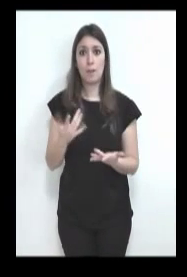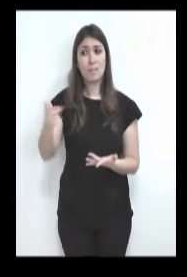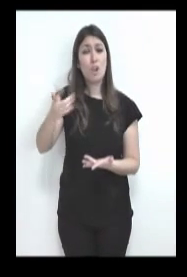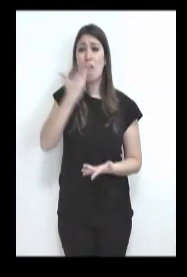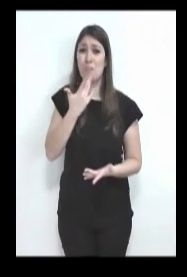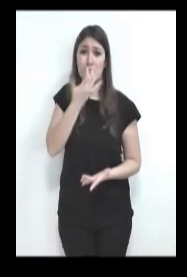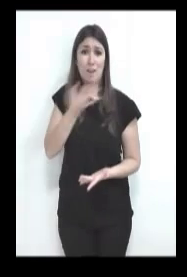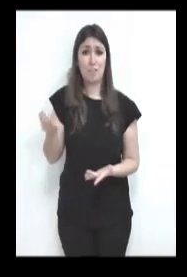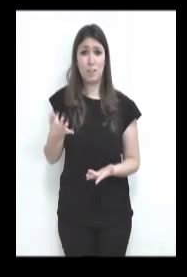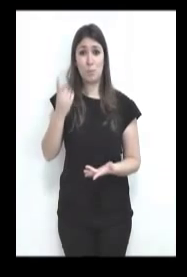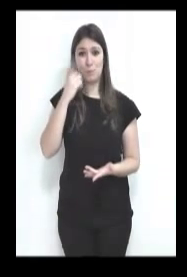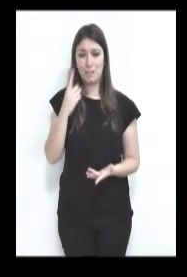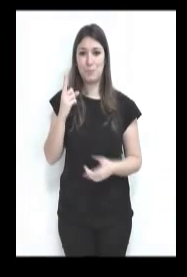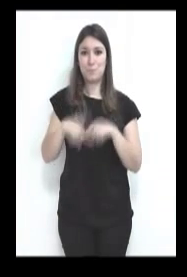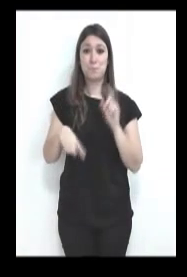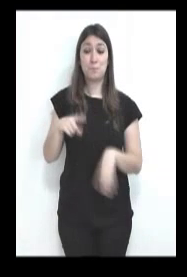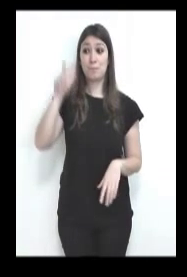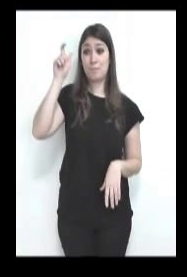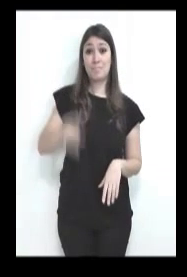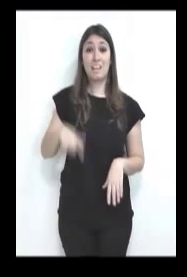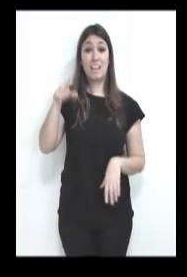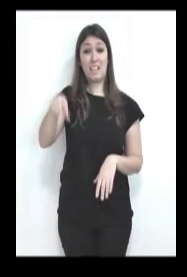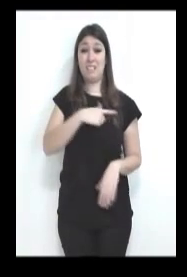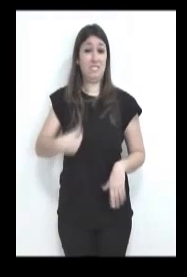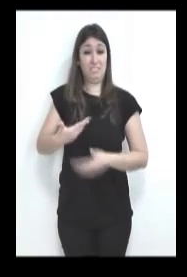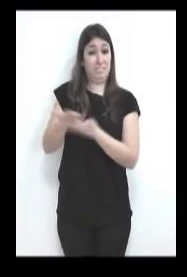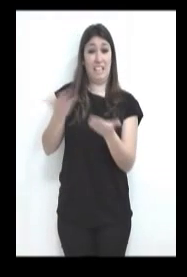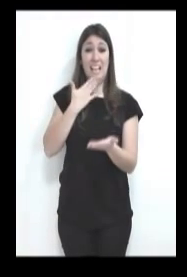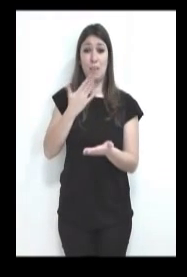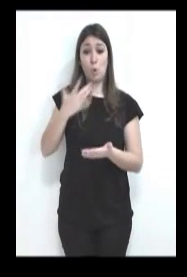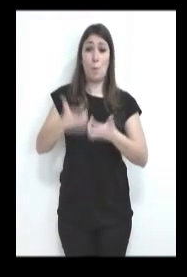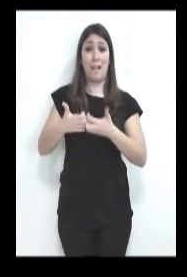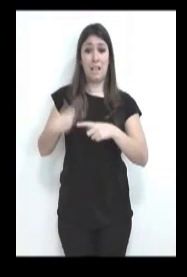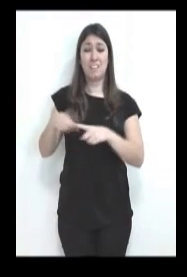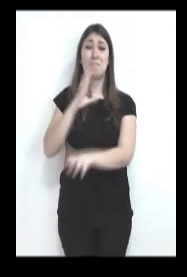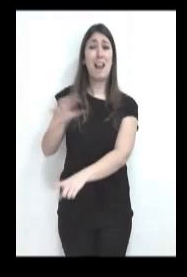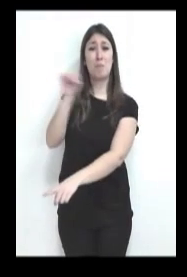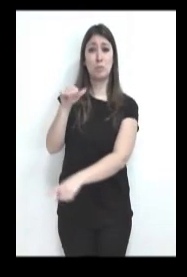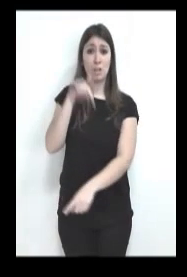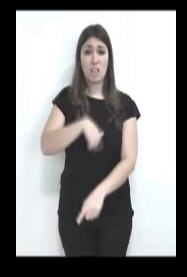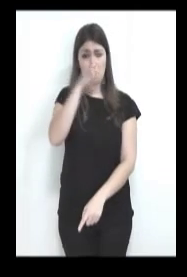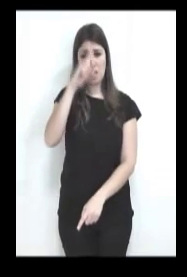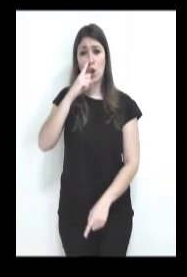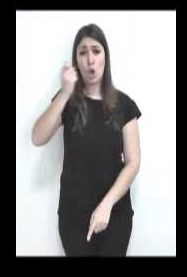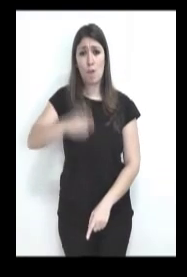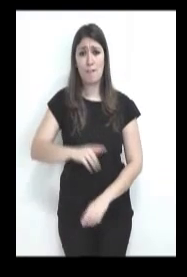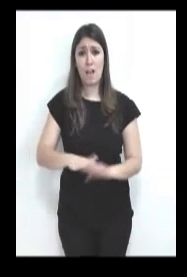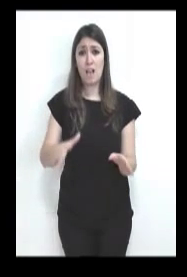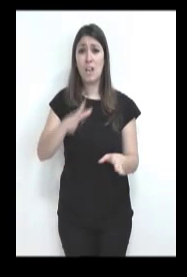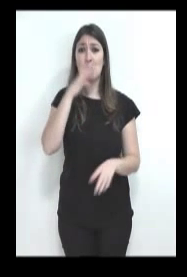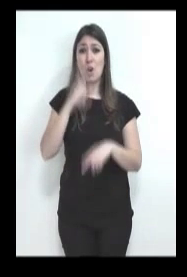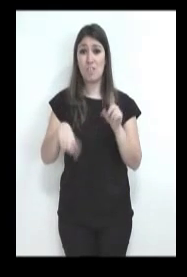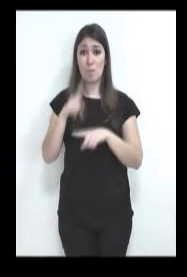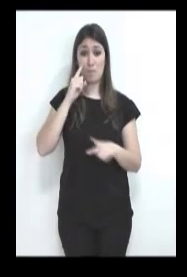que la fantástica barredora que en Singapur es una solución estupenda, en Madrid no va a funcionar porque hay unos radios de